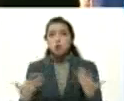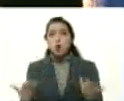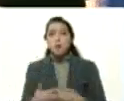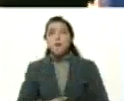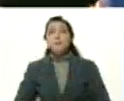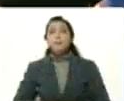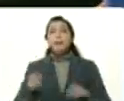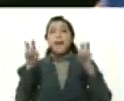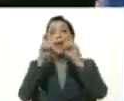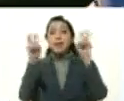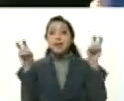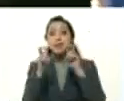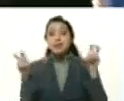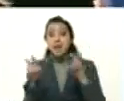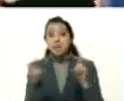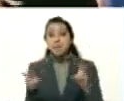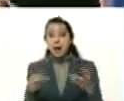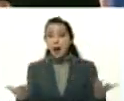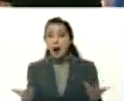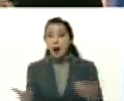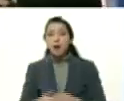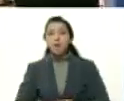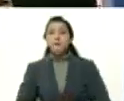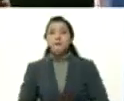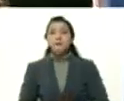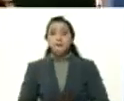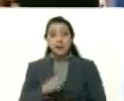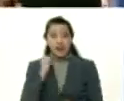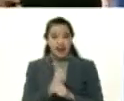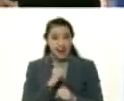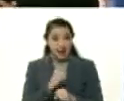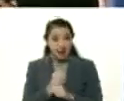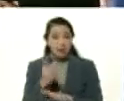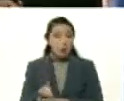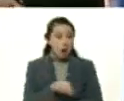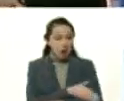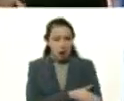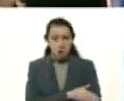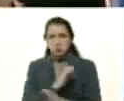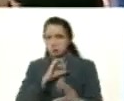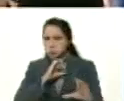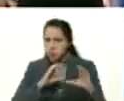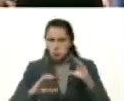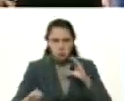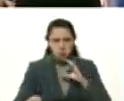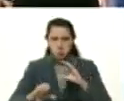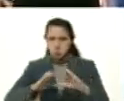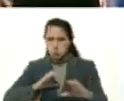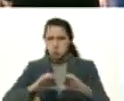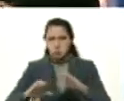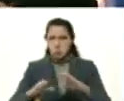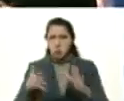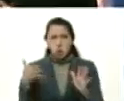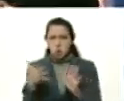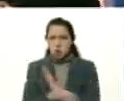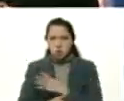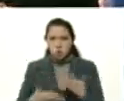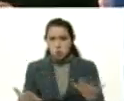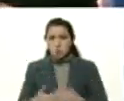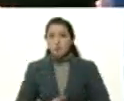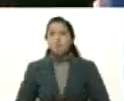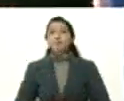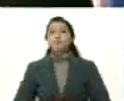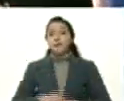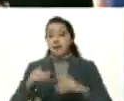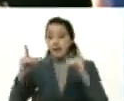temas que se han trabajado, se han conversado en la mesa de